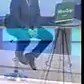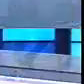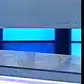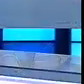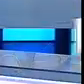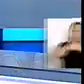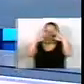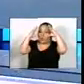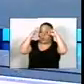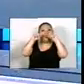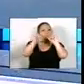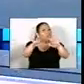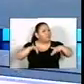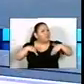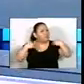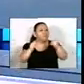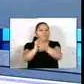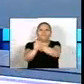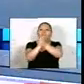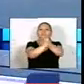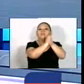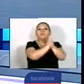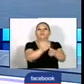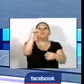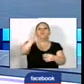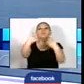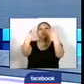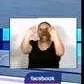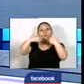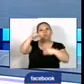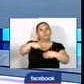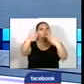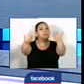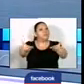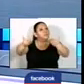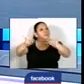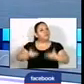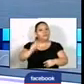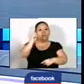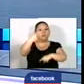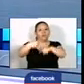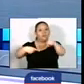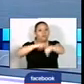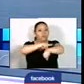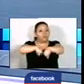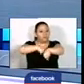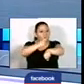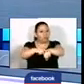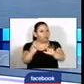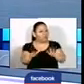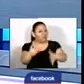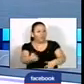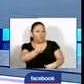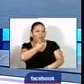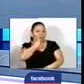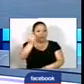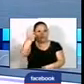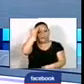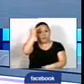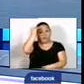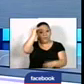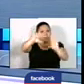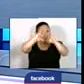Muy buenas noches, ¿qué tal? ¿Cómo están? Qué gusto que nos acompañen. Bienvenidos en la próxima hora y media. Vamos a conocer las noticias nacionales e